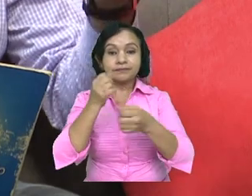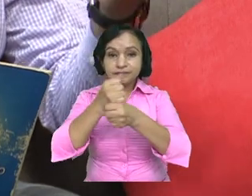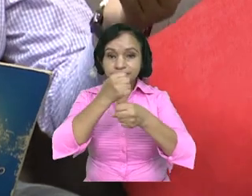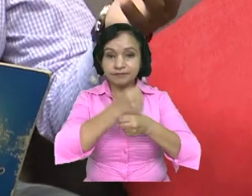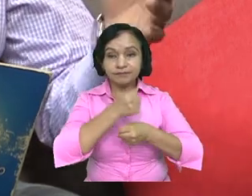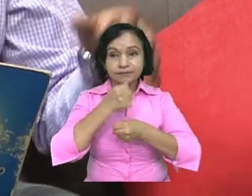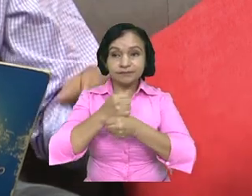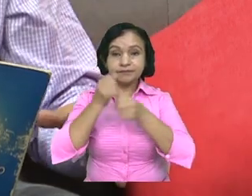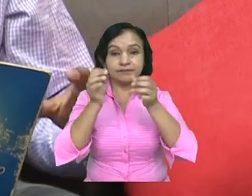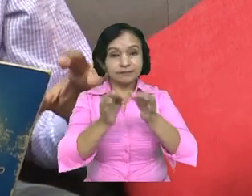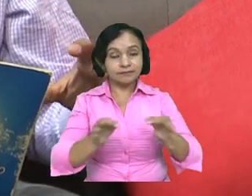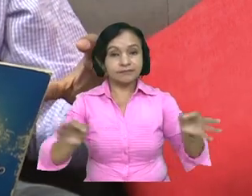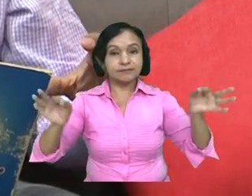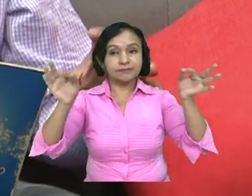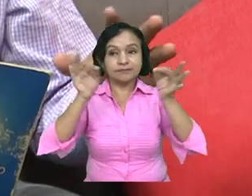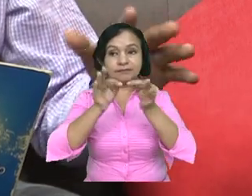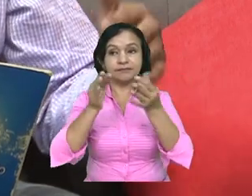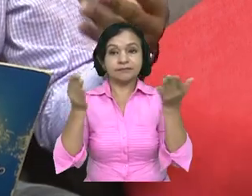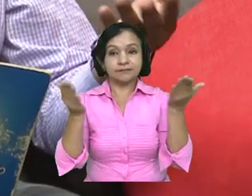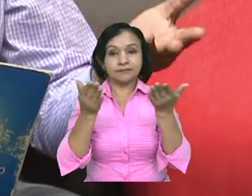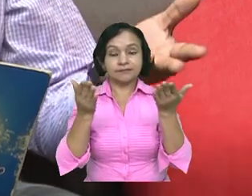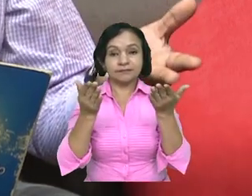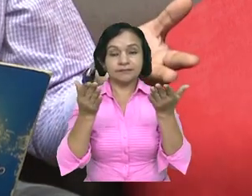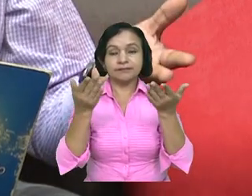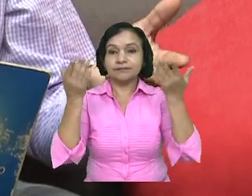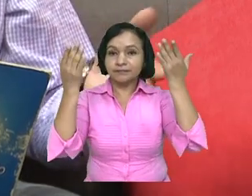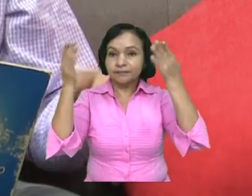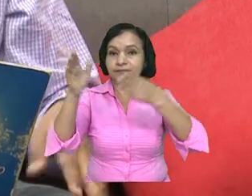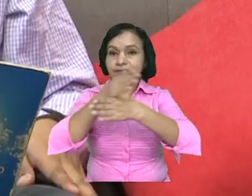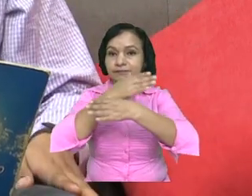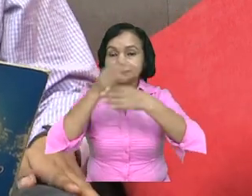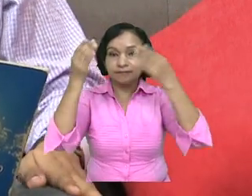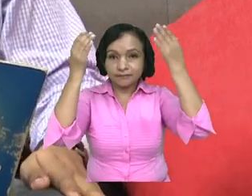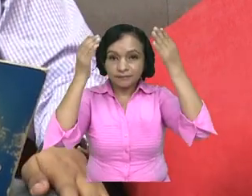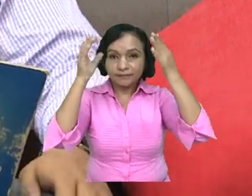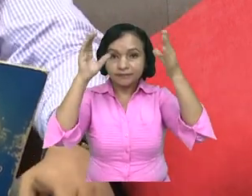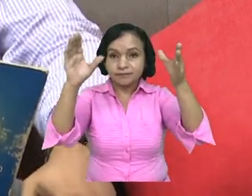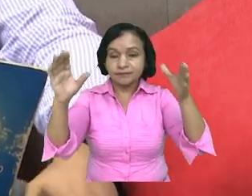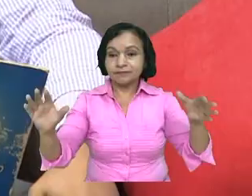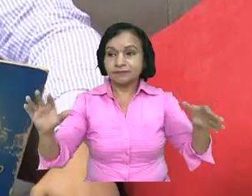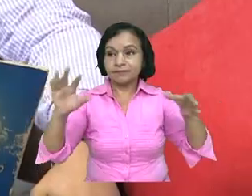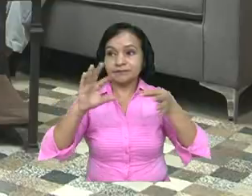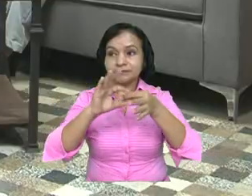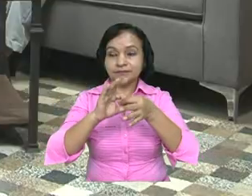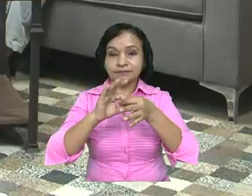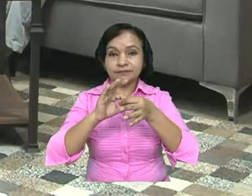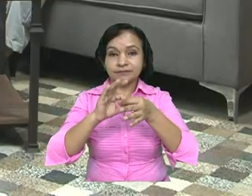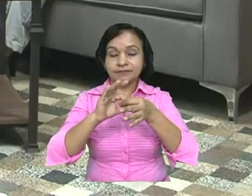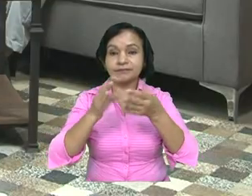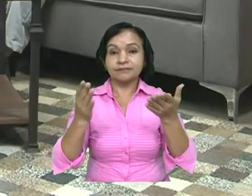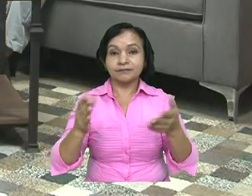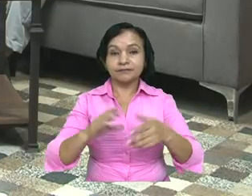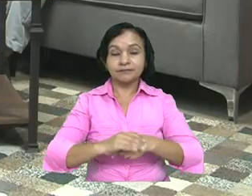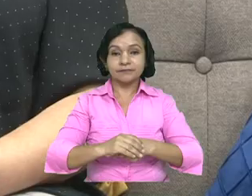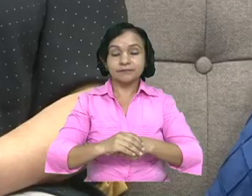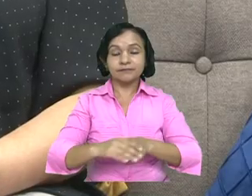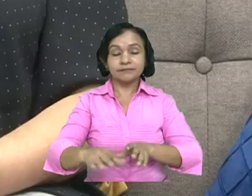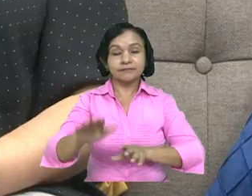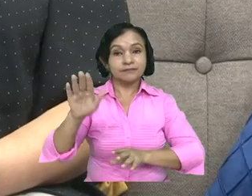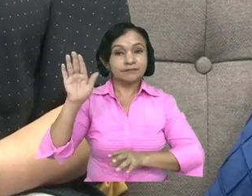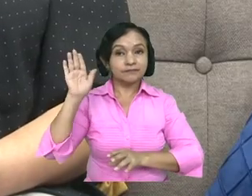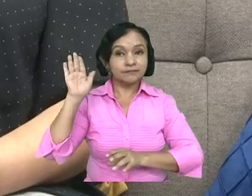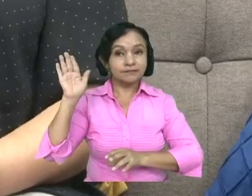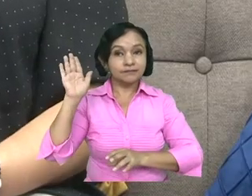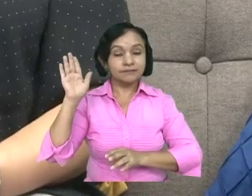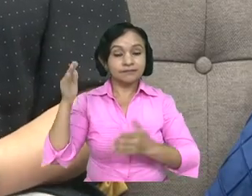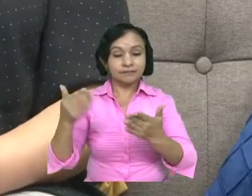ya importante y complejo. La interculturalidad, ¿no? Va este proyecto. Exactamente, mira, es tan comprometido, ¿verdad?